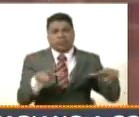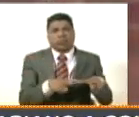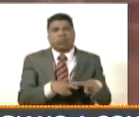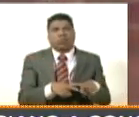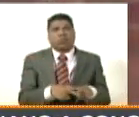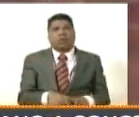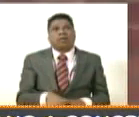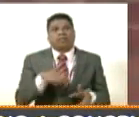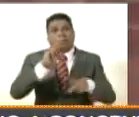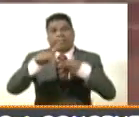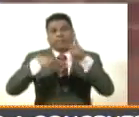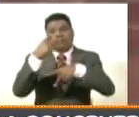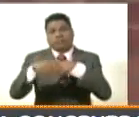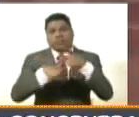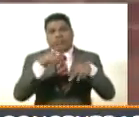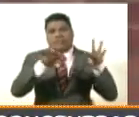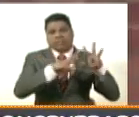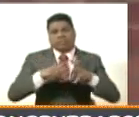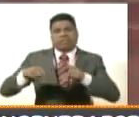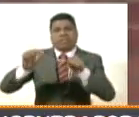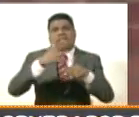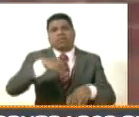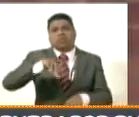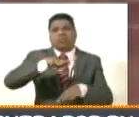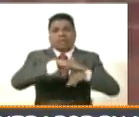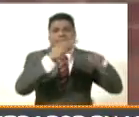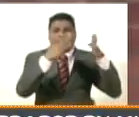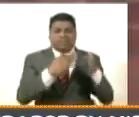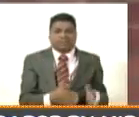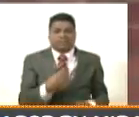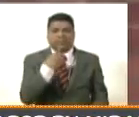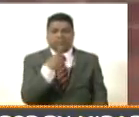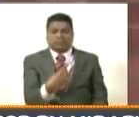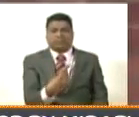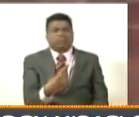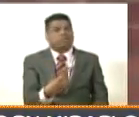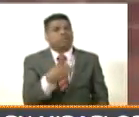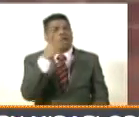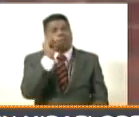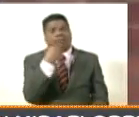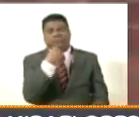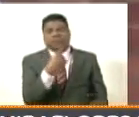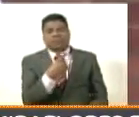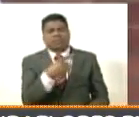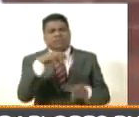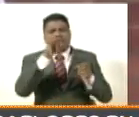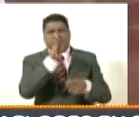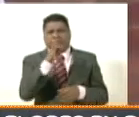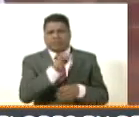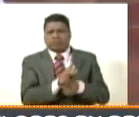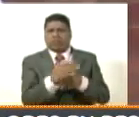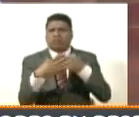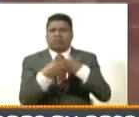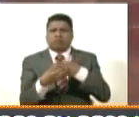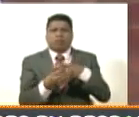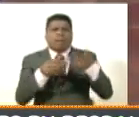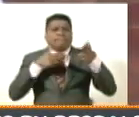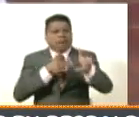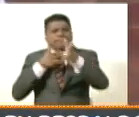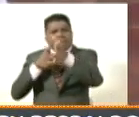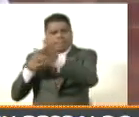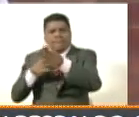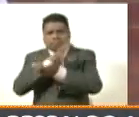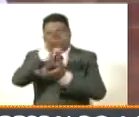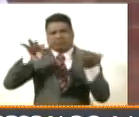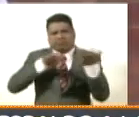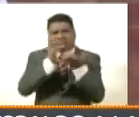Popular para la Producción Agrícola y Tierras, donde el ministro de esta cartera, Wilmar Castro Soteldo, estará dando parte de los ataques ejecutados contra los